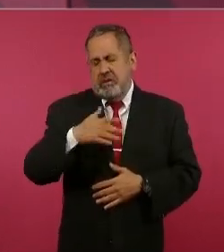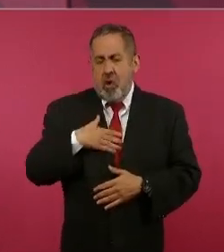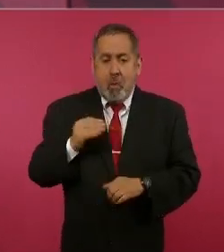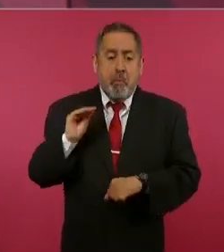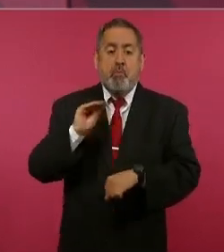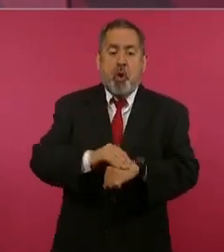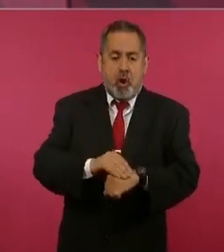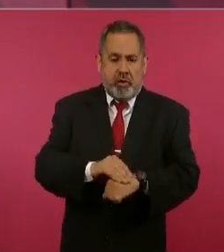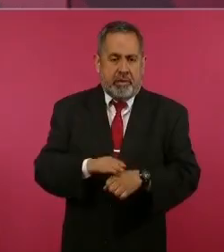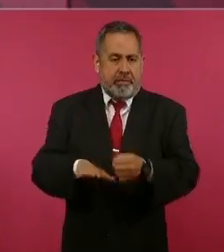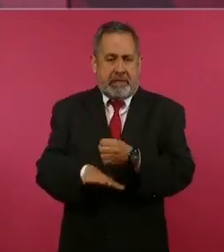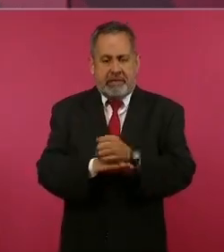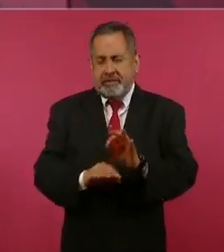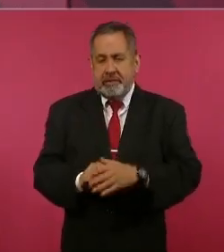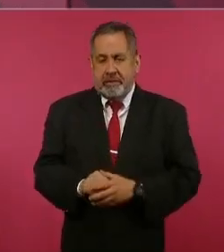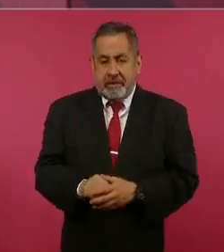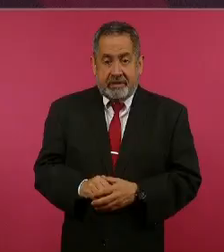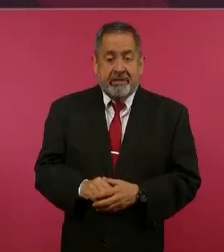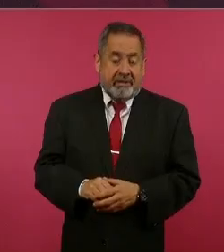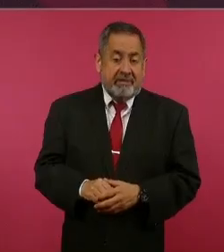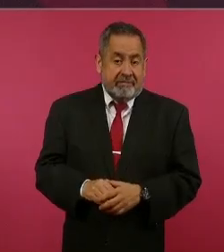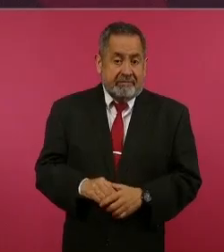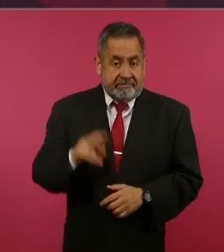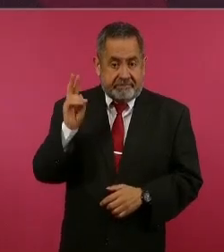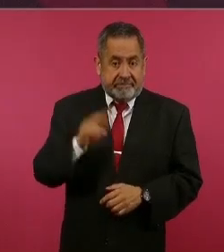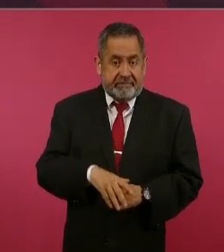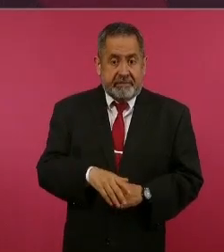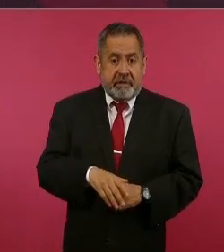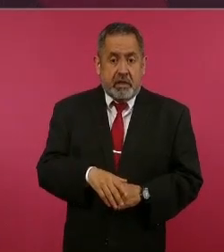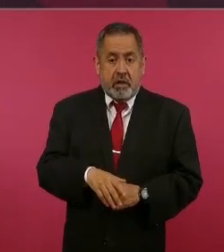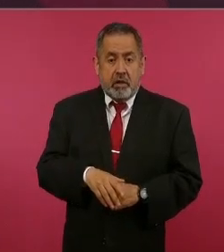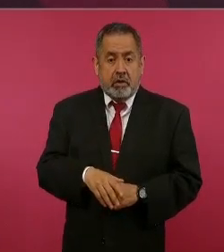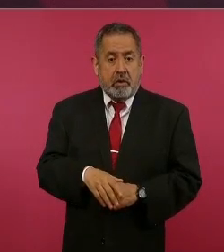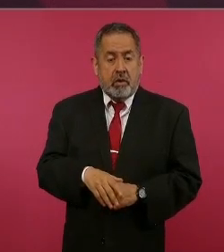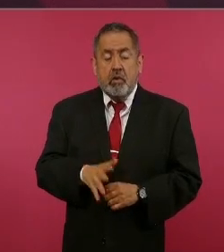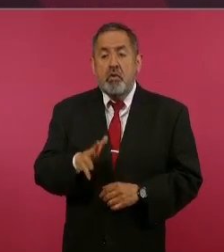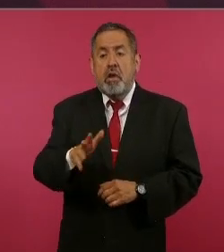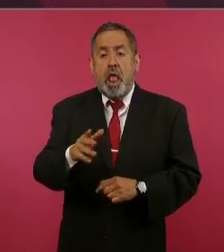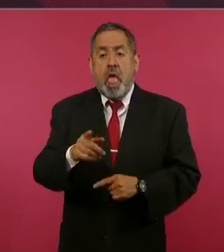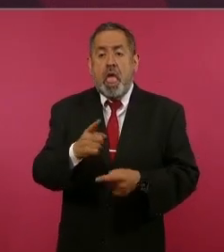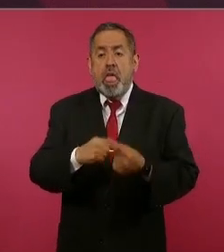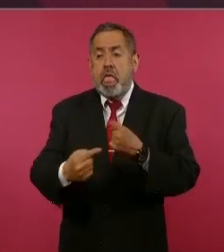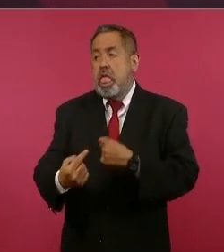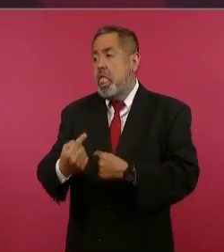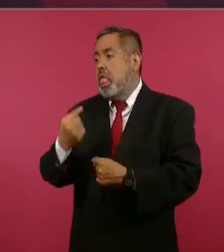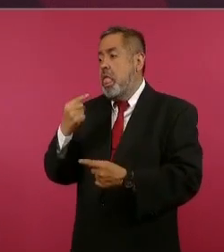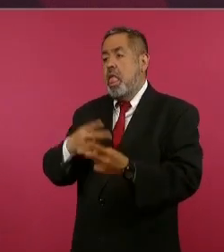Ya va a ser muy difícil que haya marcha atrás